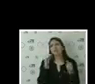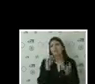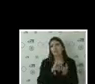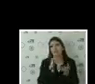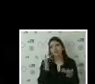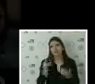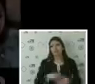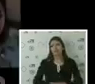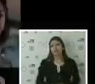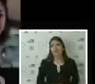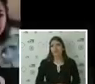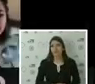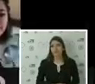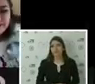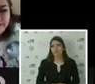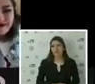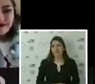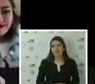gracias.